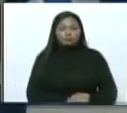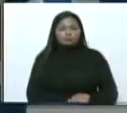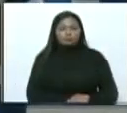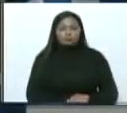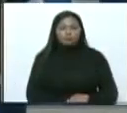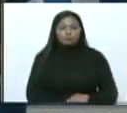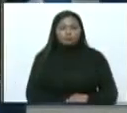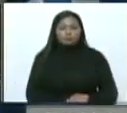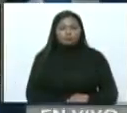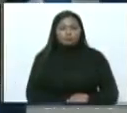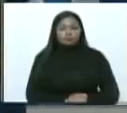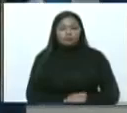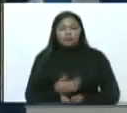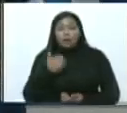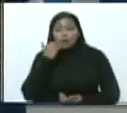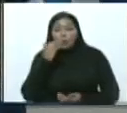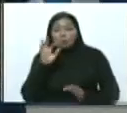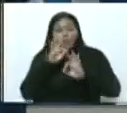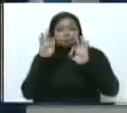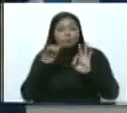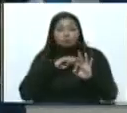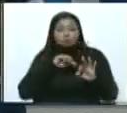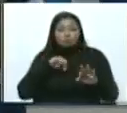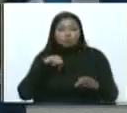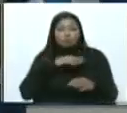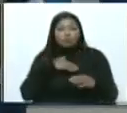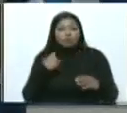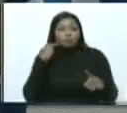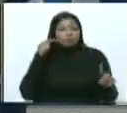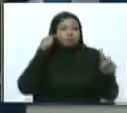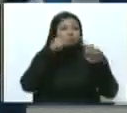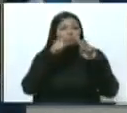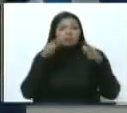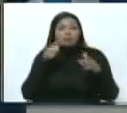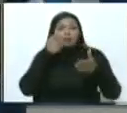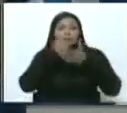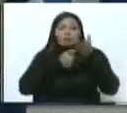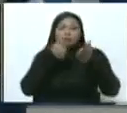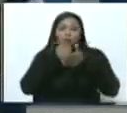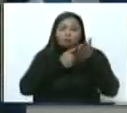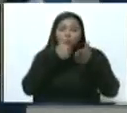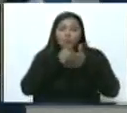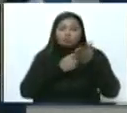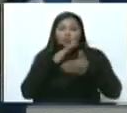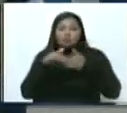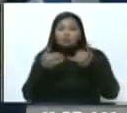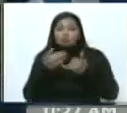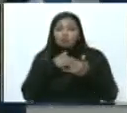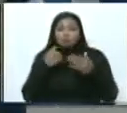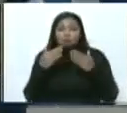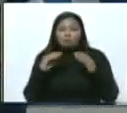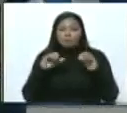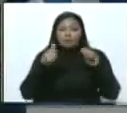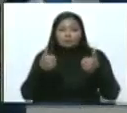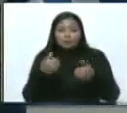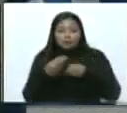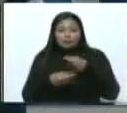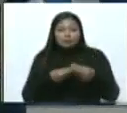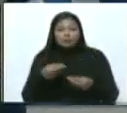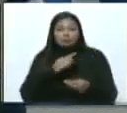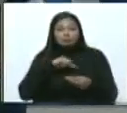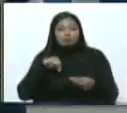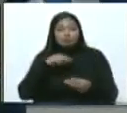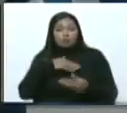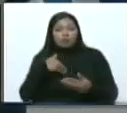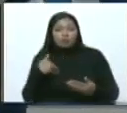que de alguna manera hemos querido, dando un alcance a esa lucha, y es la introducción que quiero hacer, hemos querido